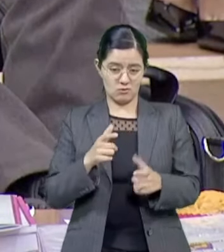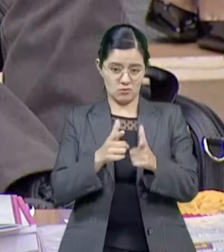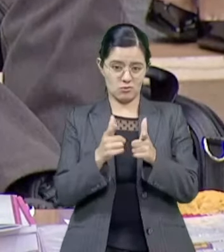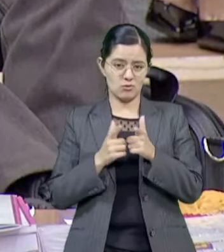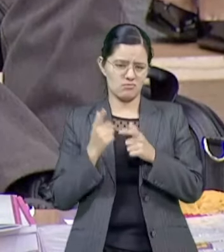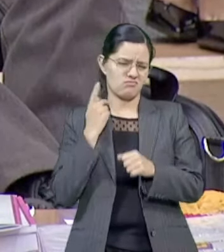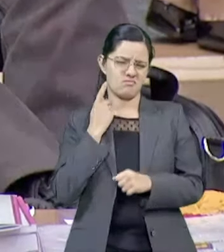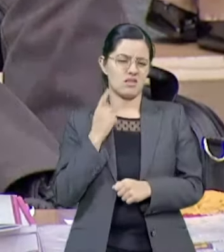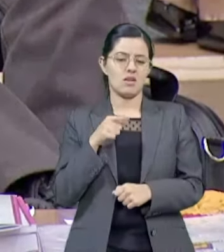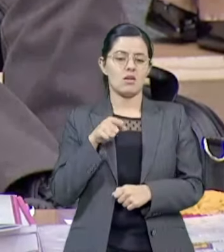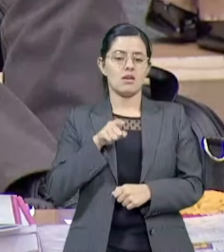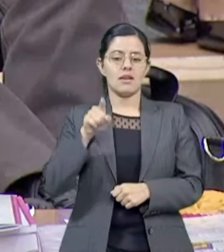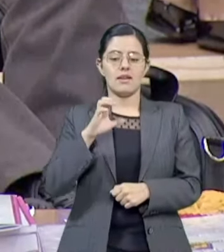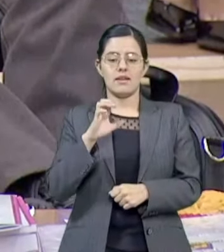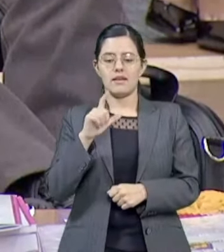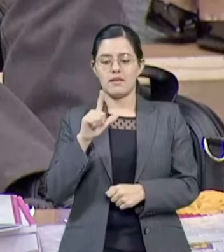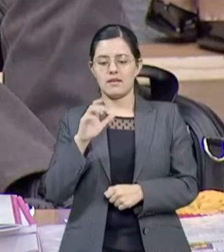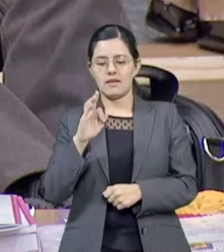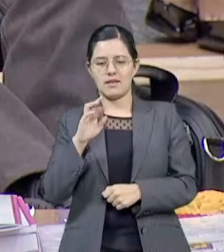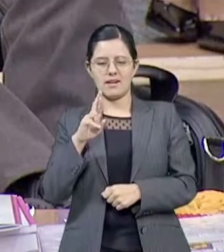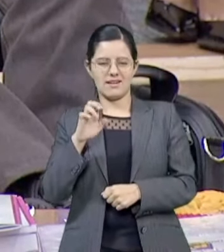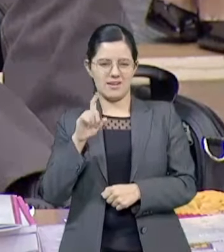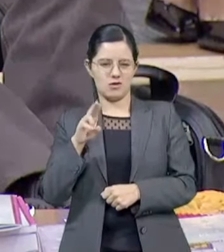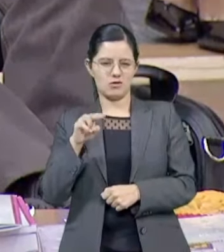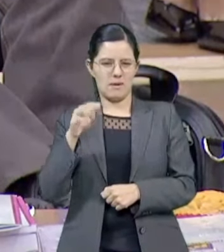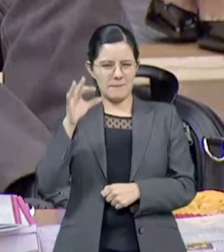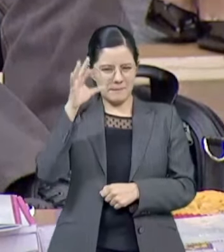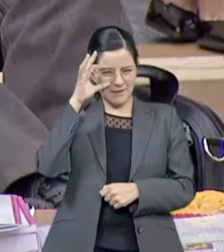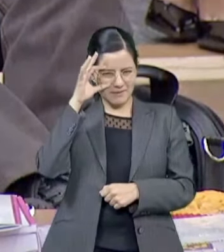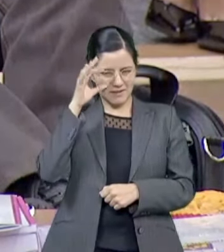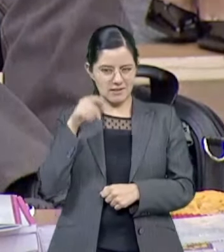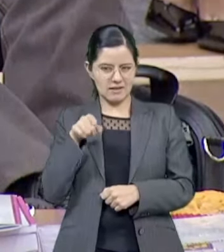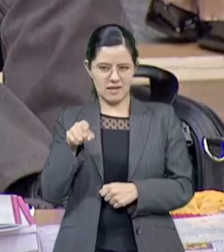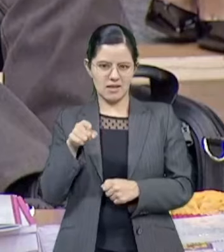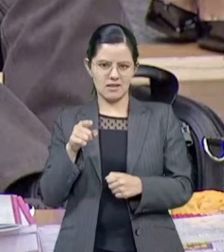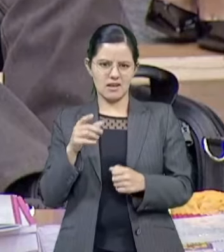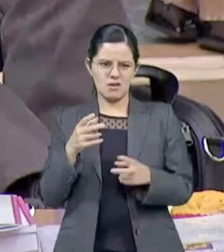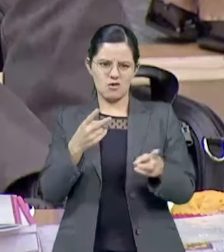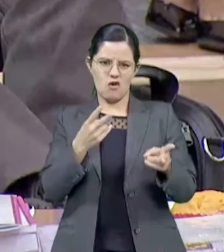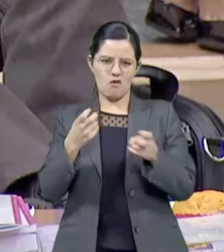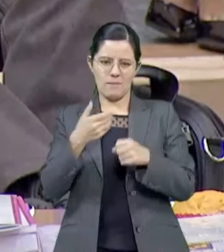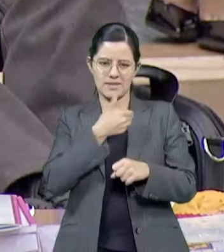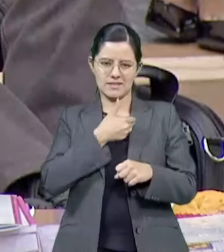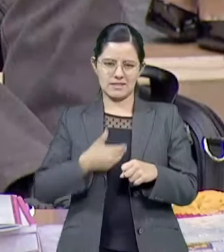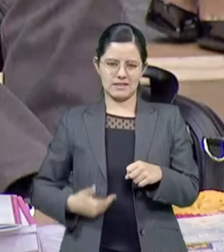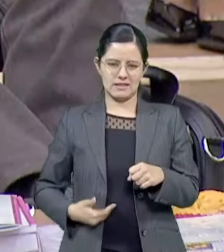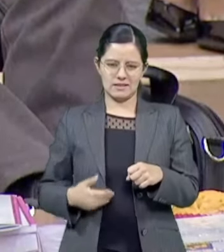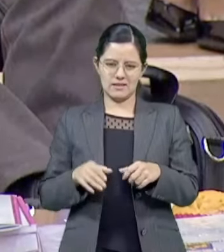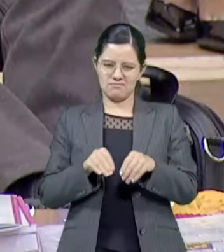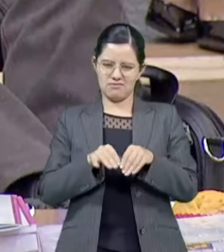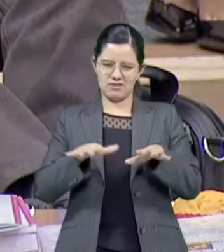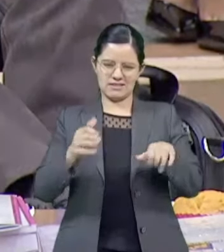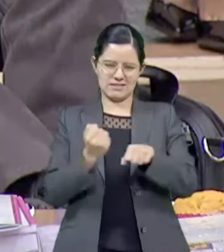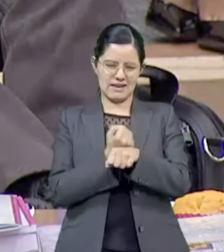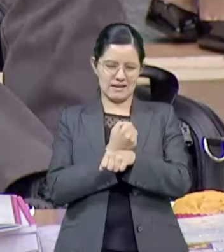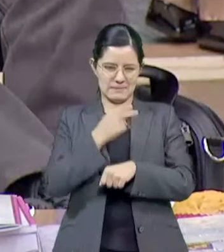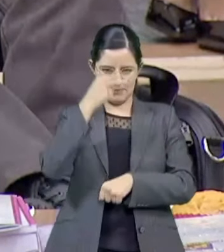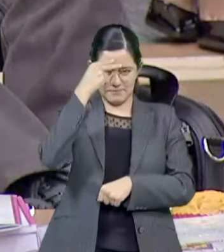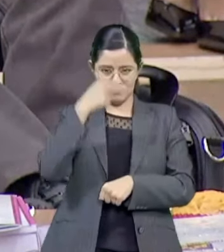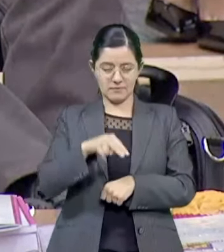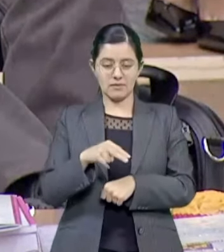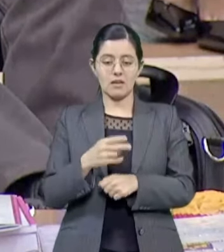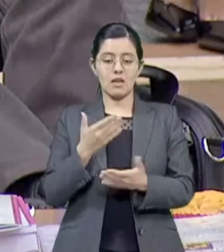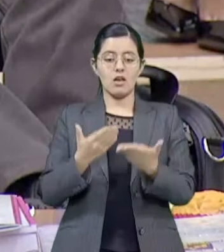Sagrado Corazón de Jesús Calderón Hinojosa, que se robó la presidencia y que bañó en sangre el país. No, no somos lo mismo. Y el PRI, el PAN, que decían